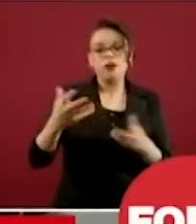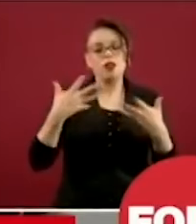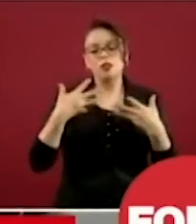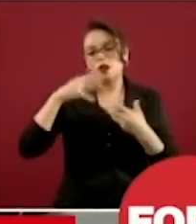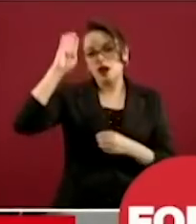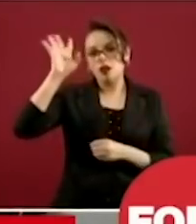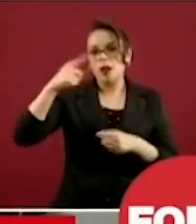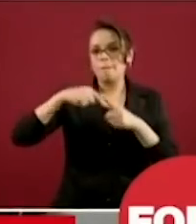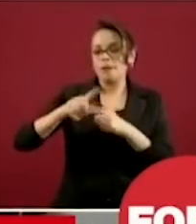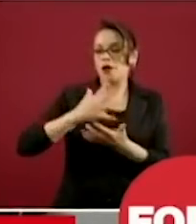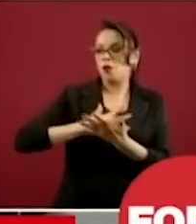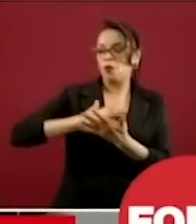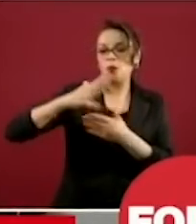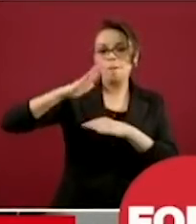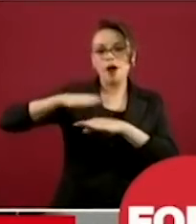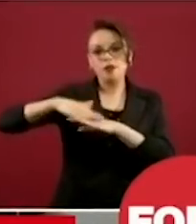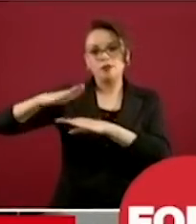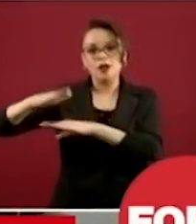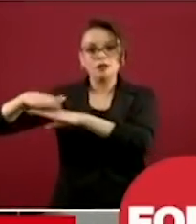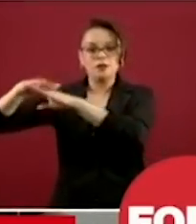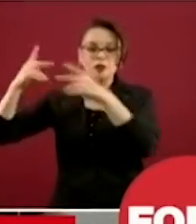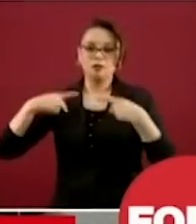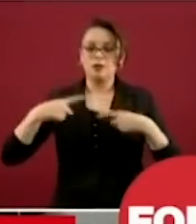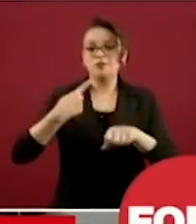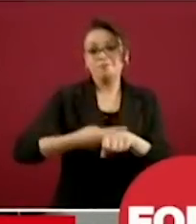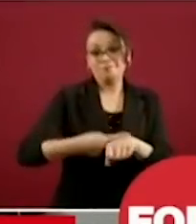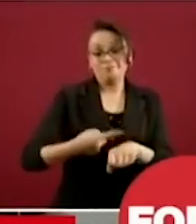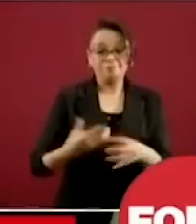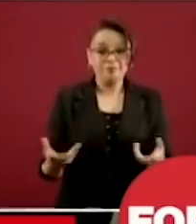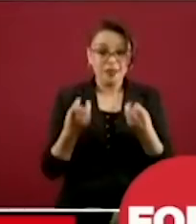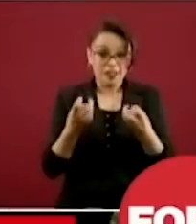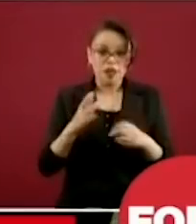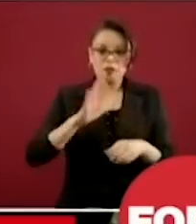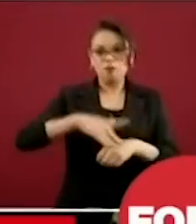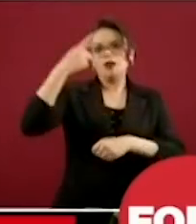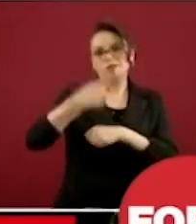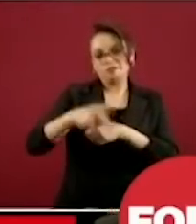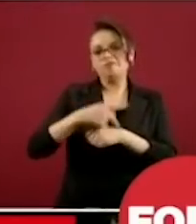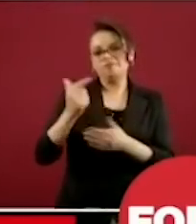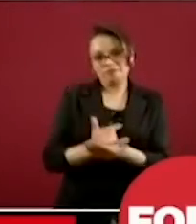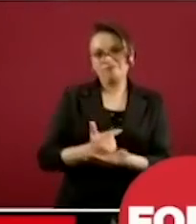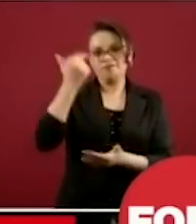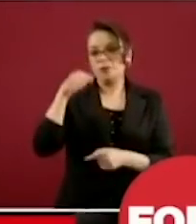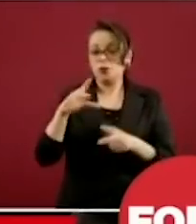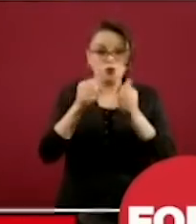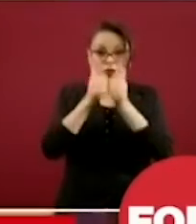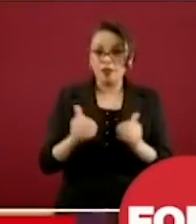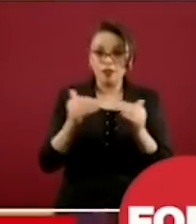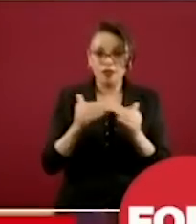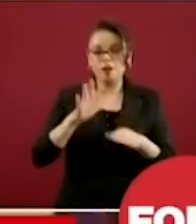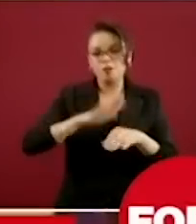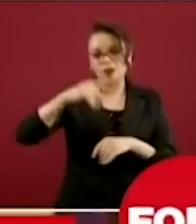incremento en relación a la carga de enfermedad y por lo tanto el riesgo de que usted, si no se queda en casa, se pueda contagiar en